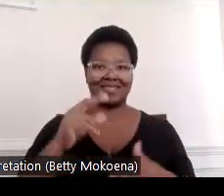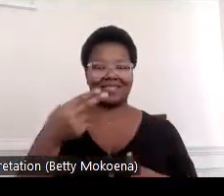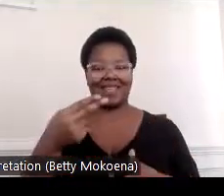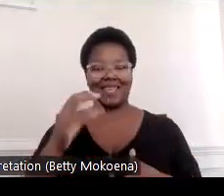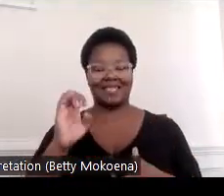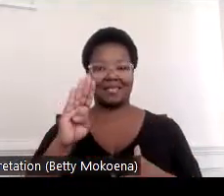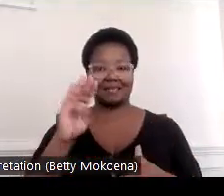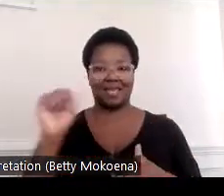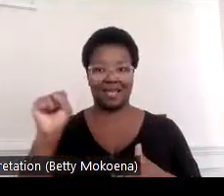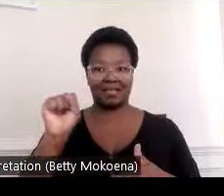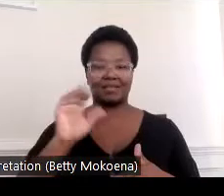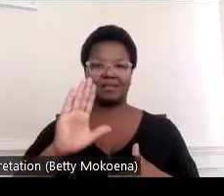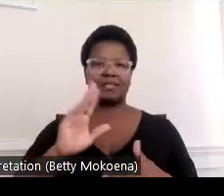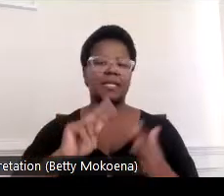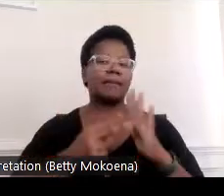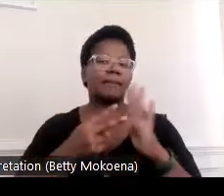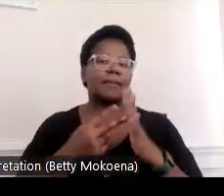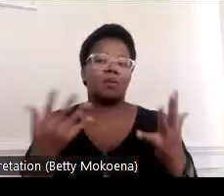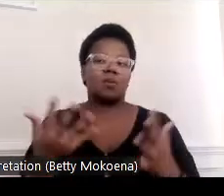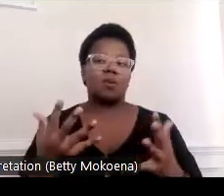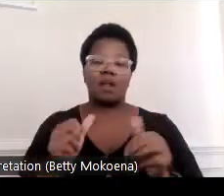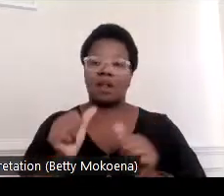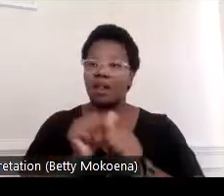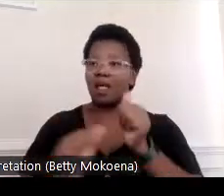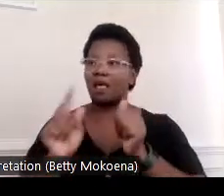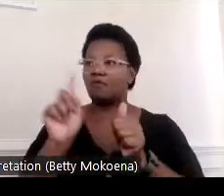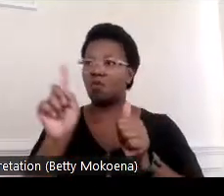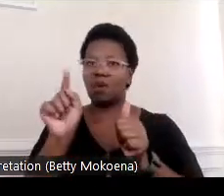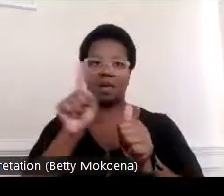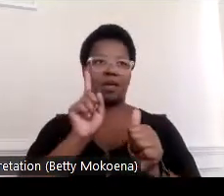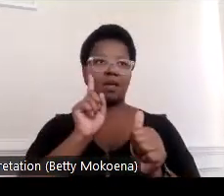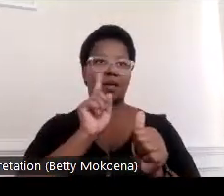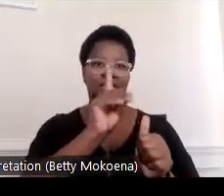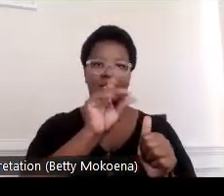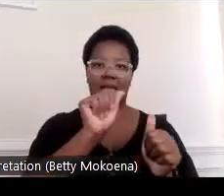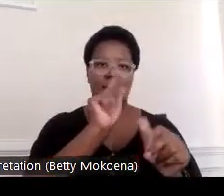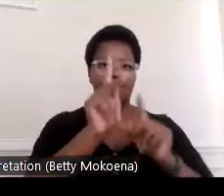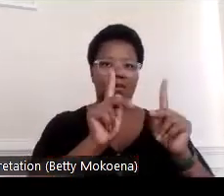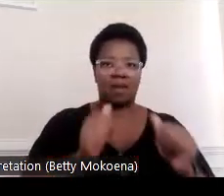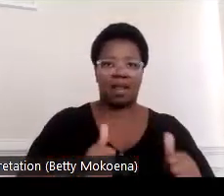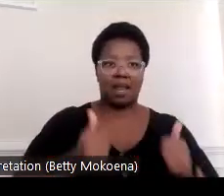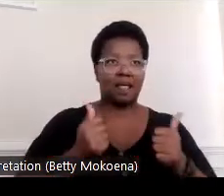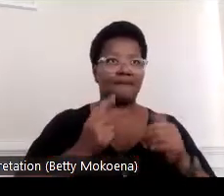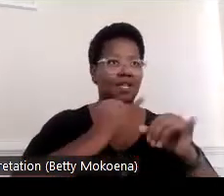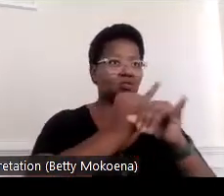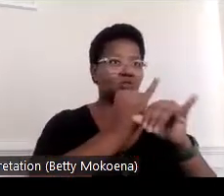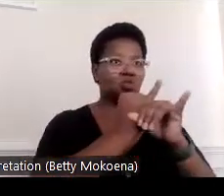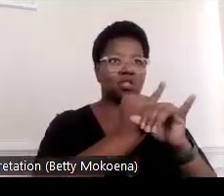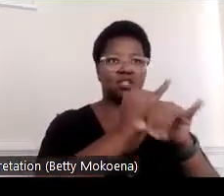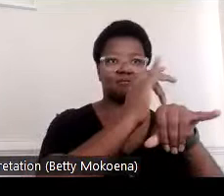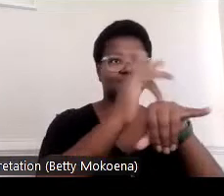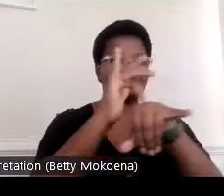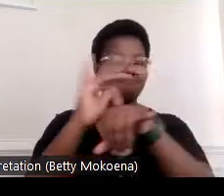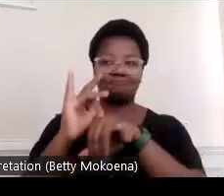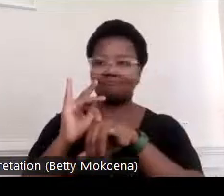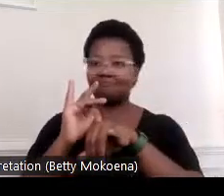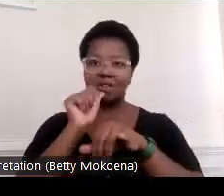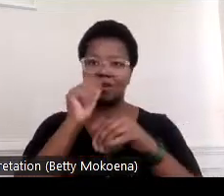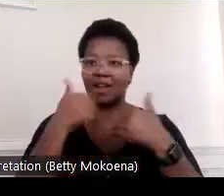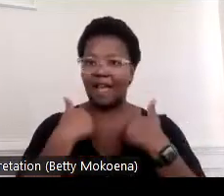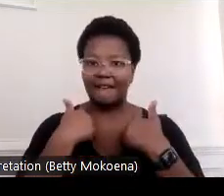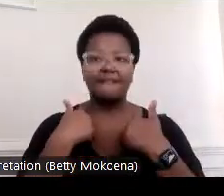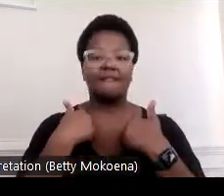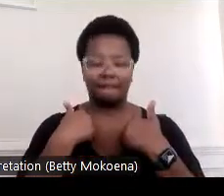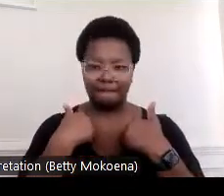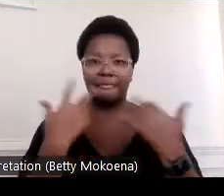es basadas en hogares comunitarios Y eso quiere decir que cualquier lugar la cual vive una persona con discapacidad no sea una